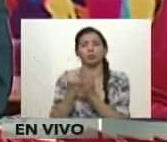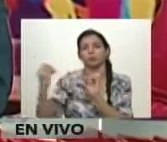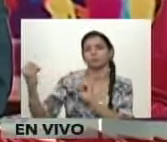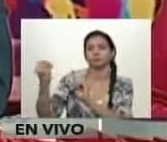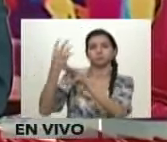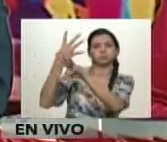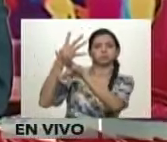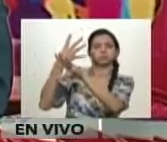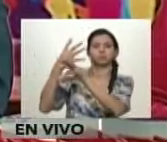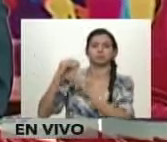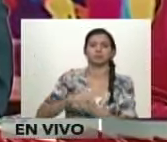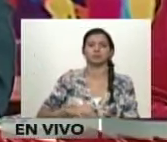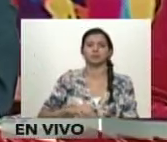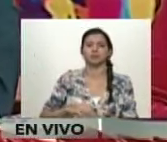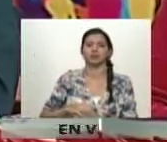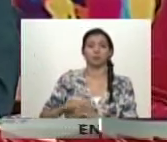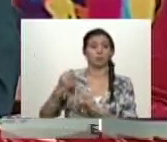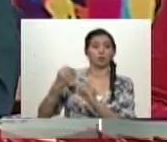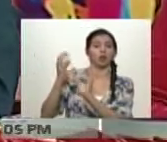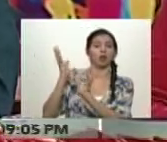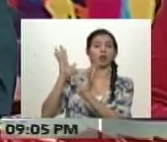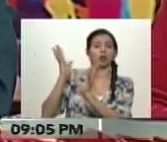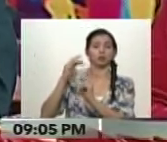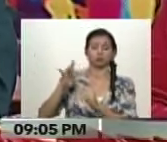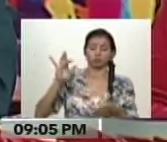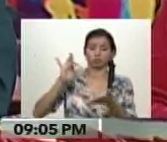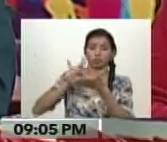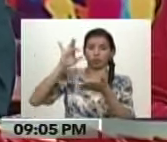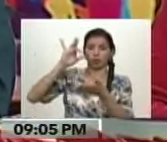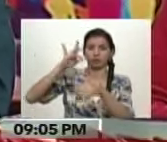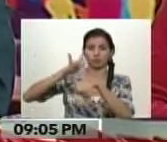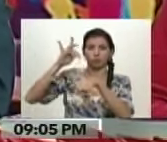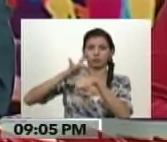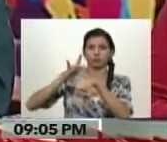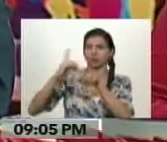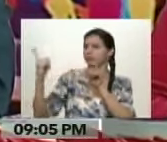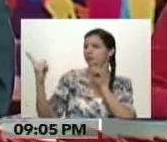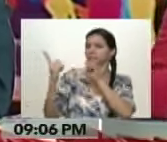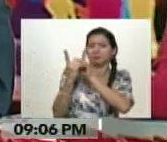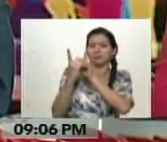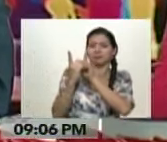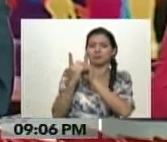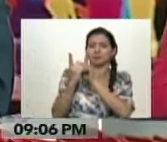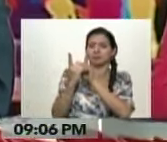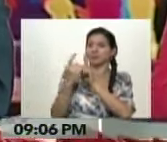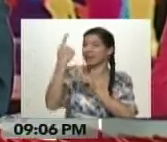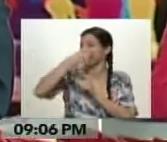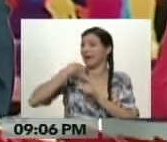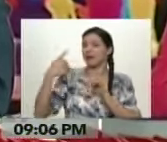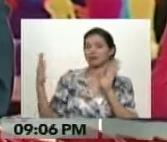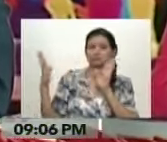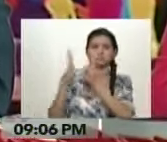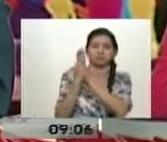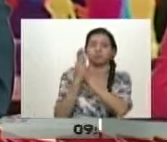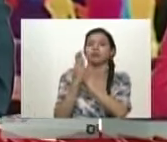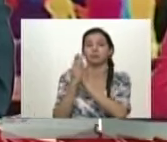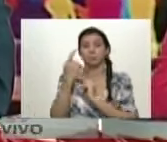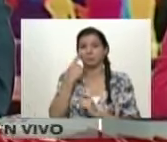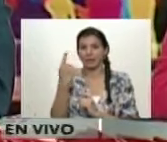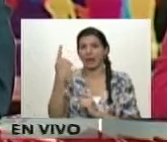lo voy a hacer campaña. Uno lo toca y hablas personalmente, face to face, así con la persona.